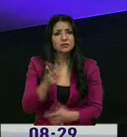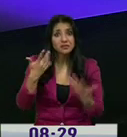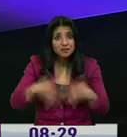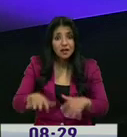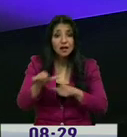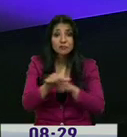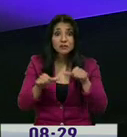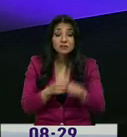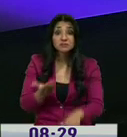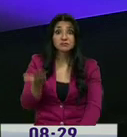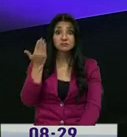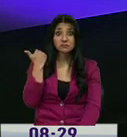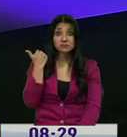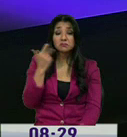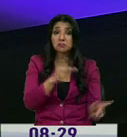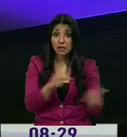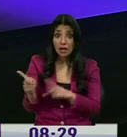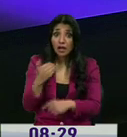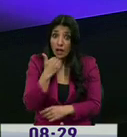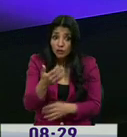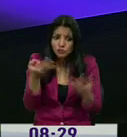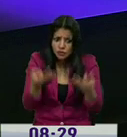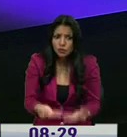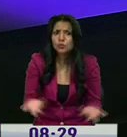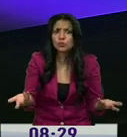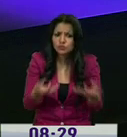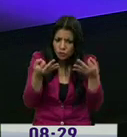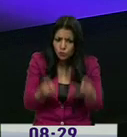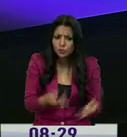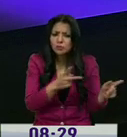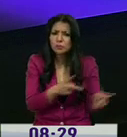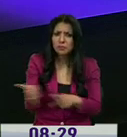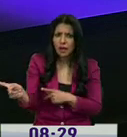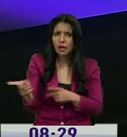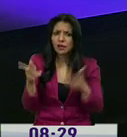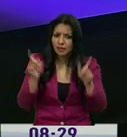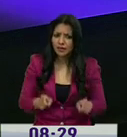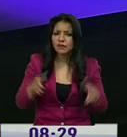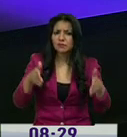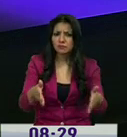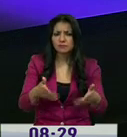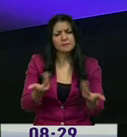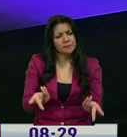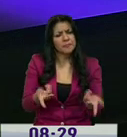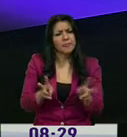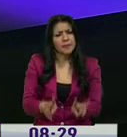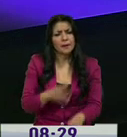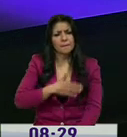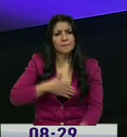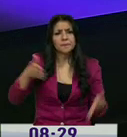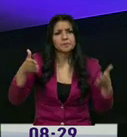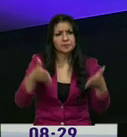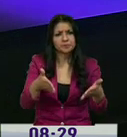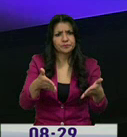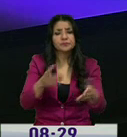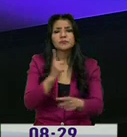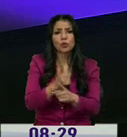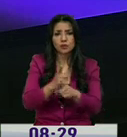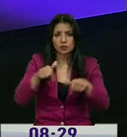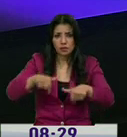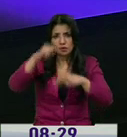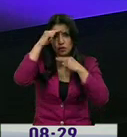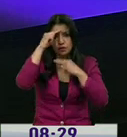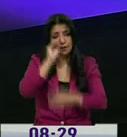la administración anterior habrá dejado un plan, seguro, y se estaba haciendo. Entonces hay que también atender, y para eso estamos nosotros,